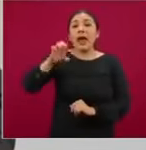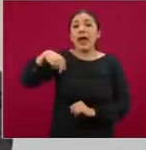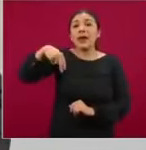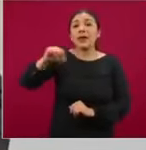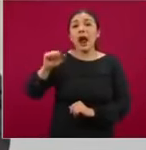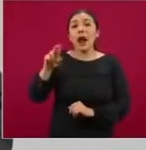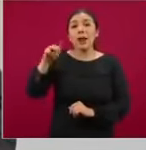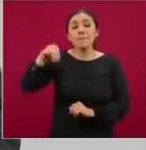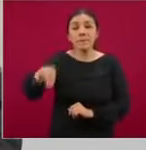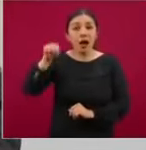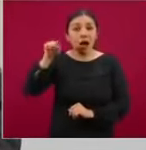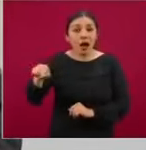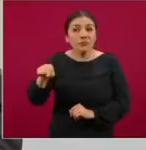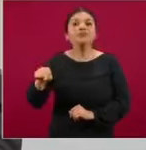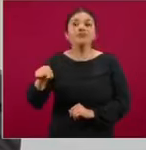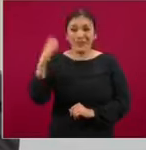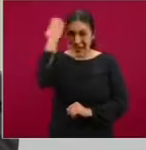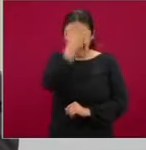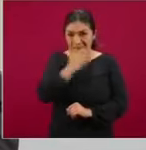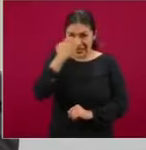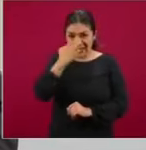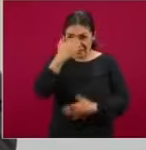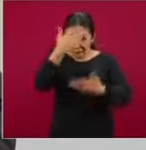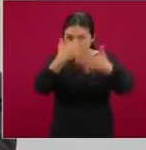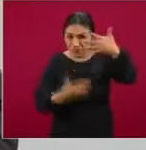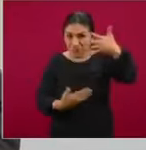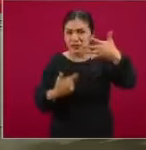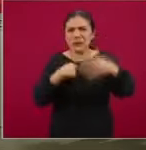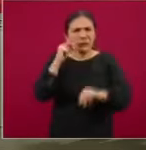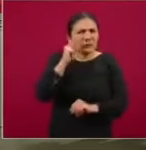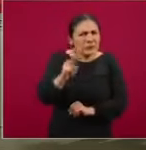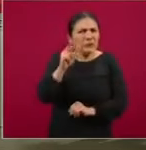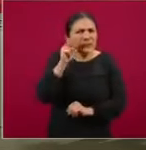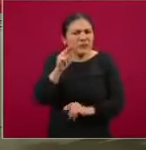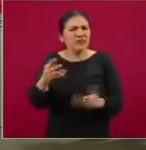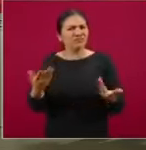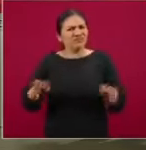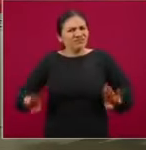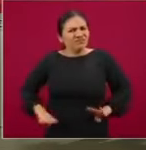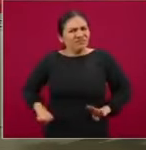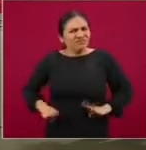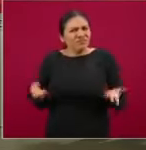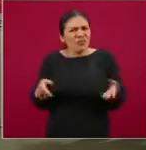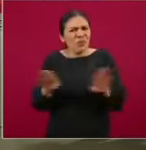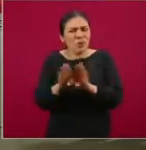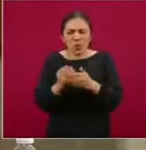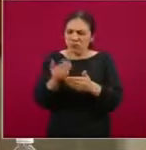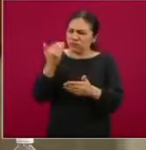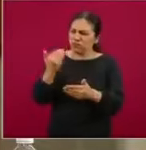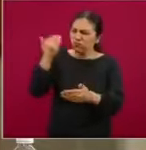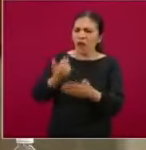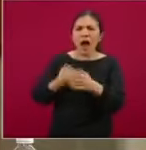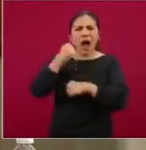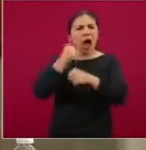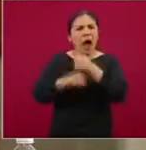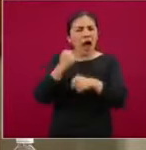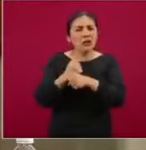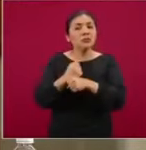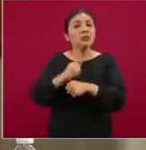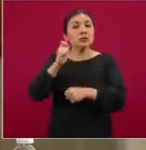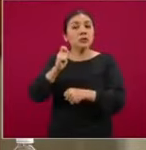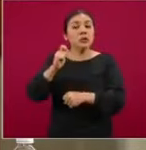de residencias médicas. Este examen, hemos observado este comportamiento. En los últimos años se rechaza cerca